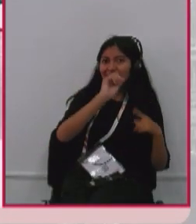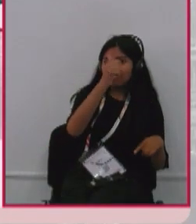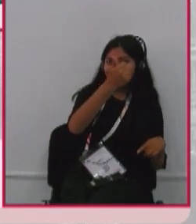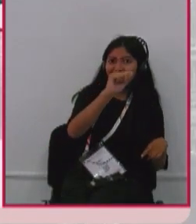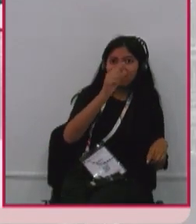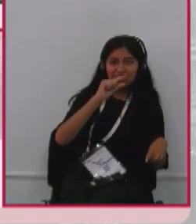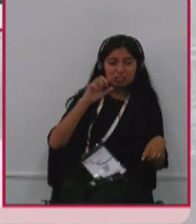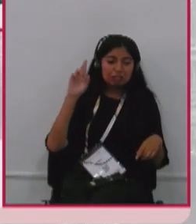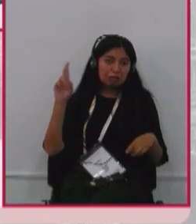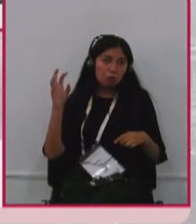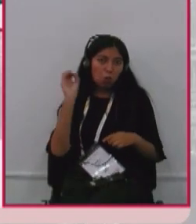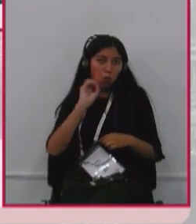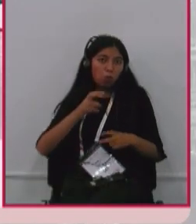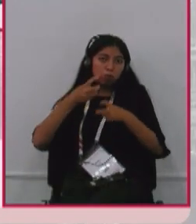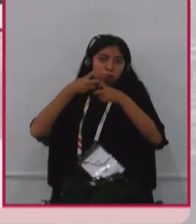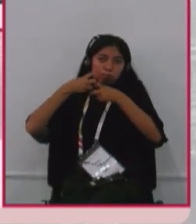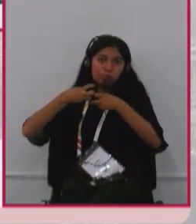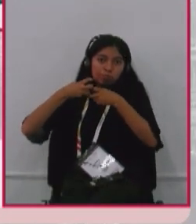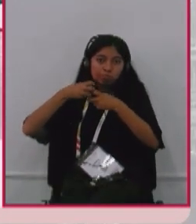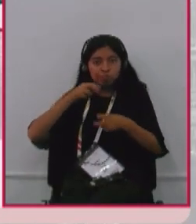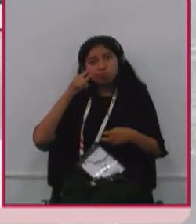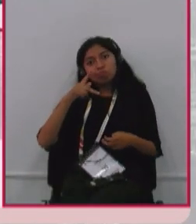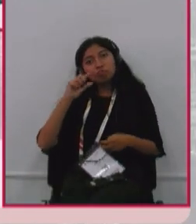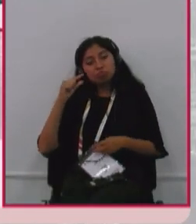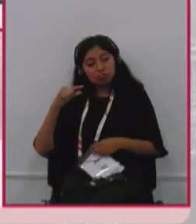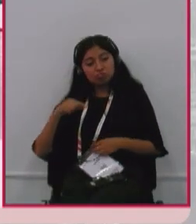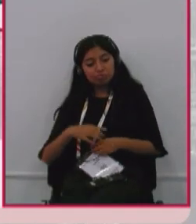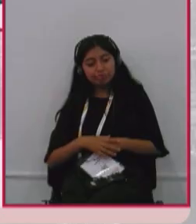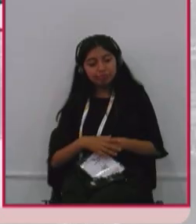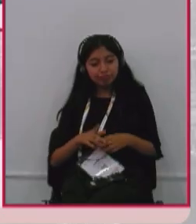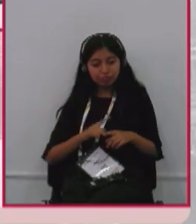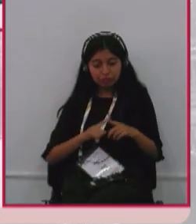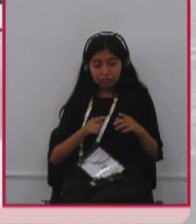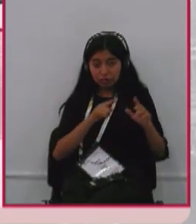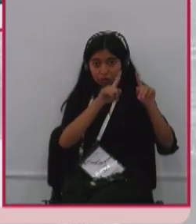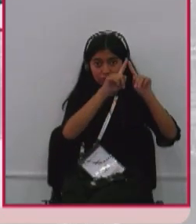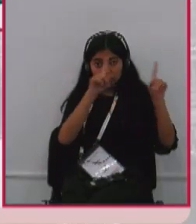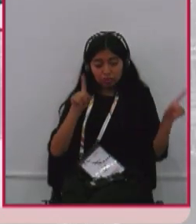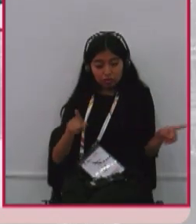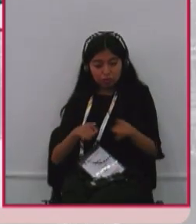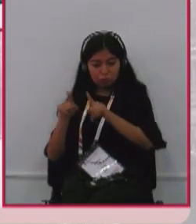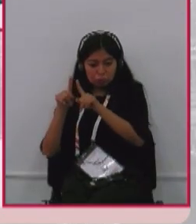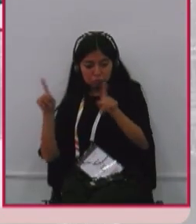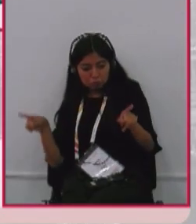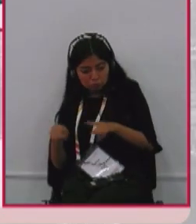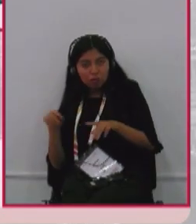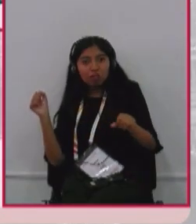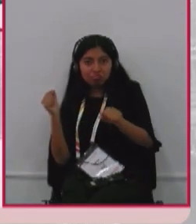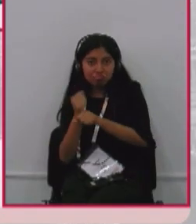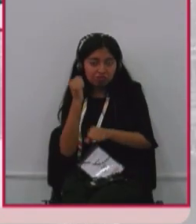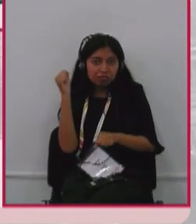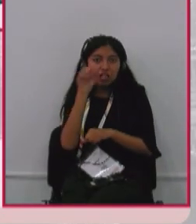por tonelada de ley de alimentación. Pero en todos los escenarios siempre estuvimos